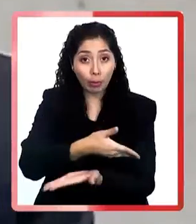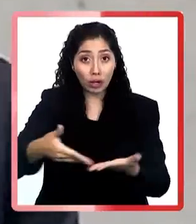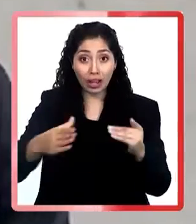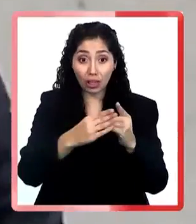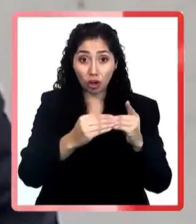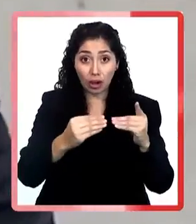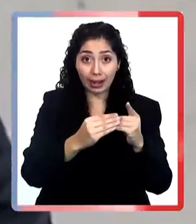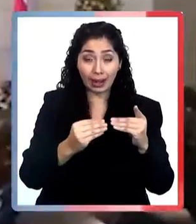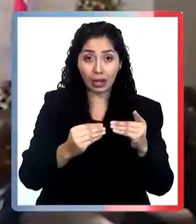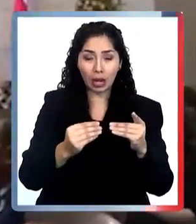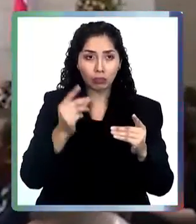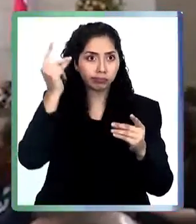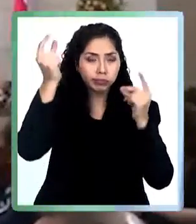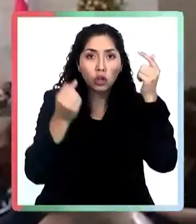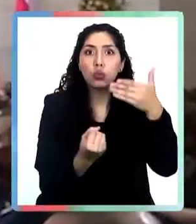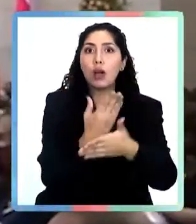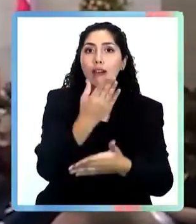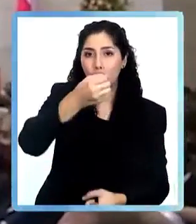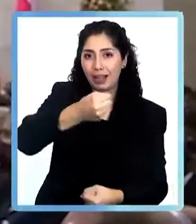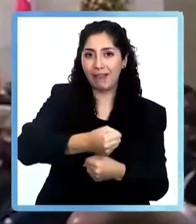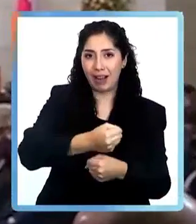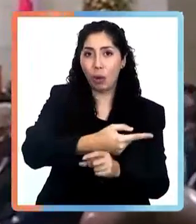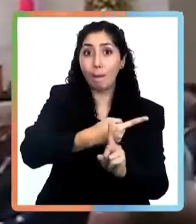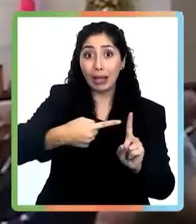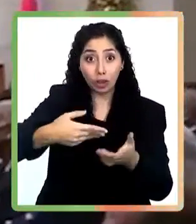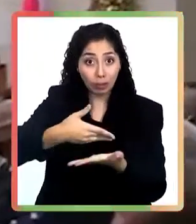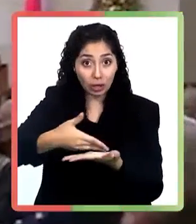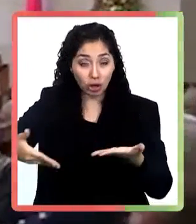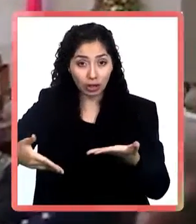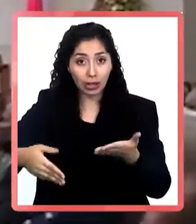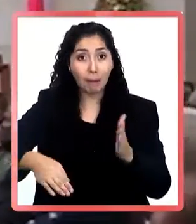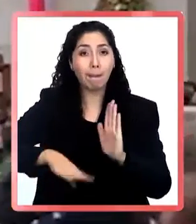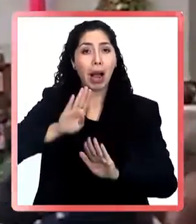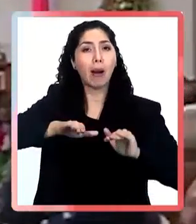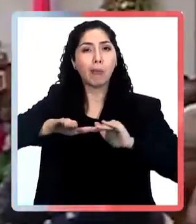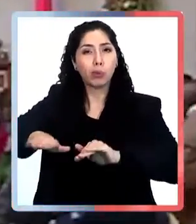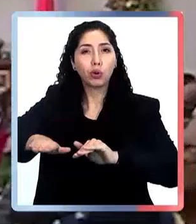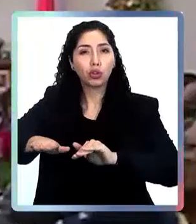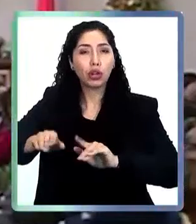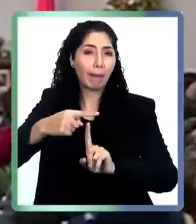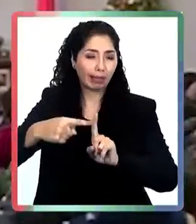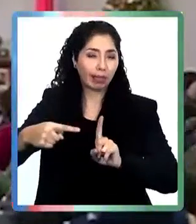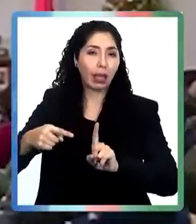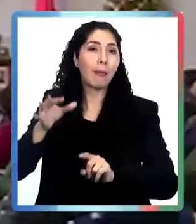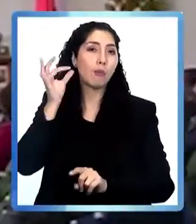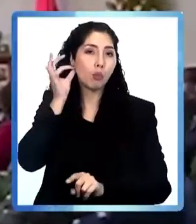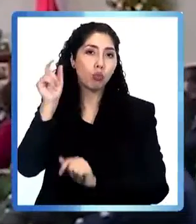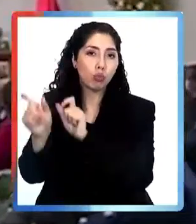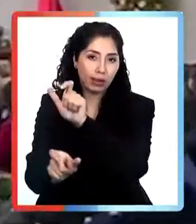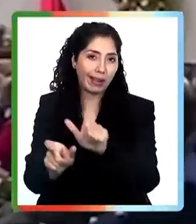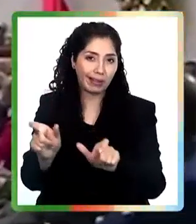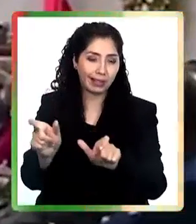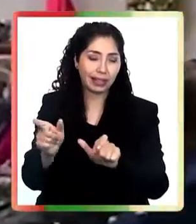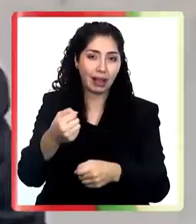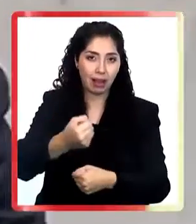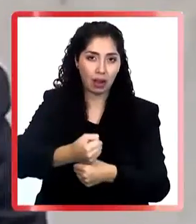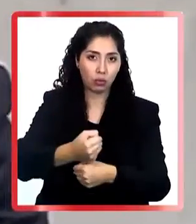medio millón de empleos de los que al menos la mitad serán femeninos él